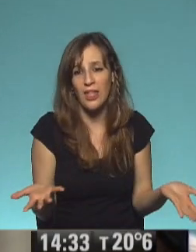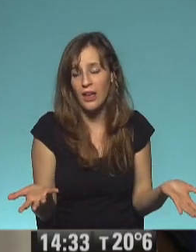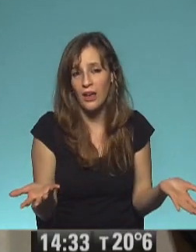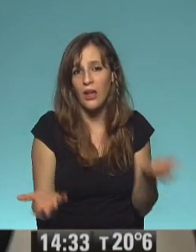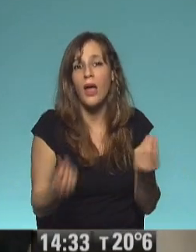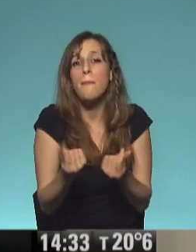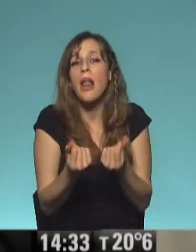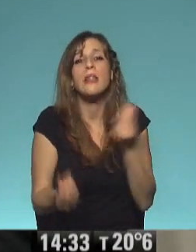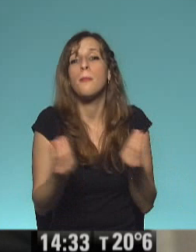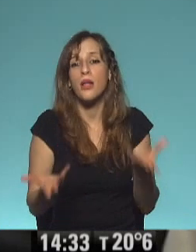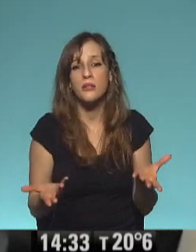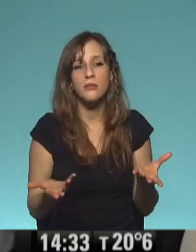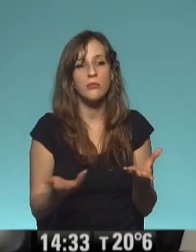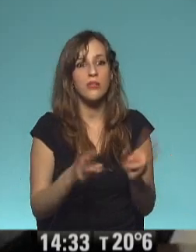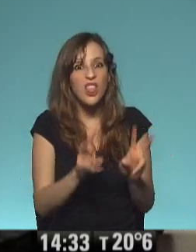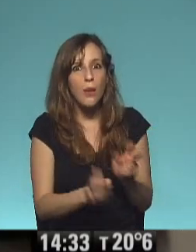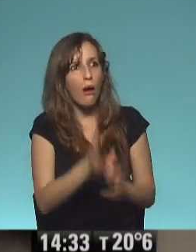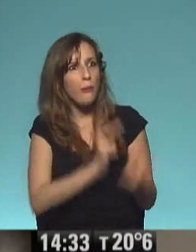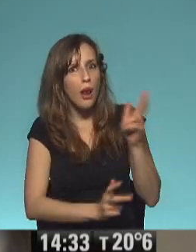Digo, todos te siguen dando ideas. No,